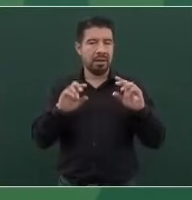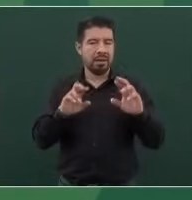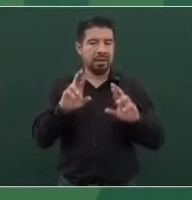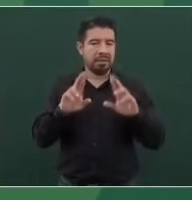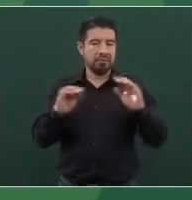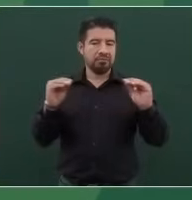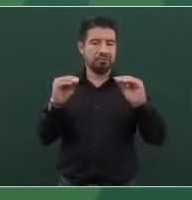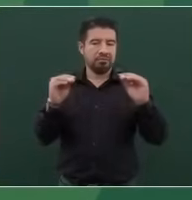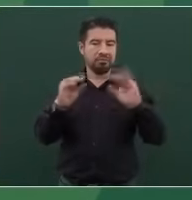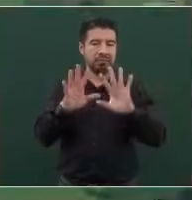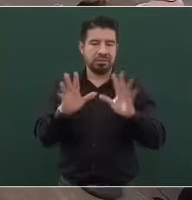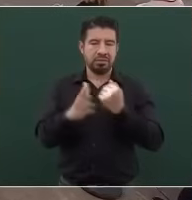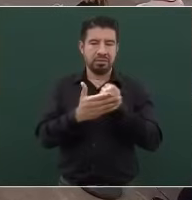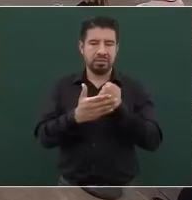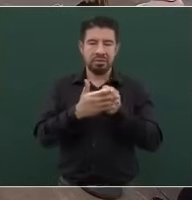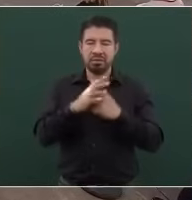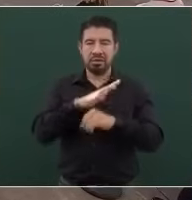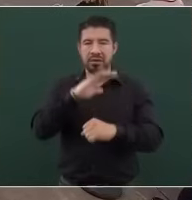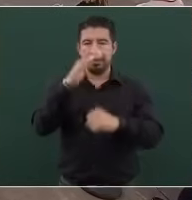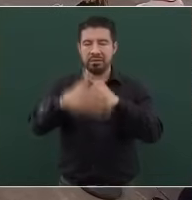el último debate.